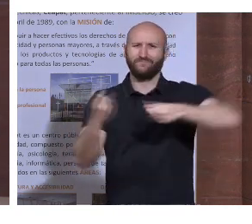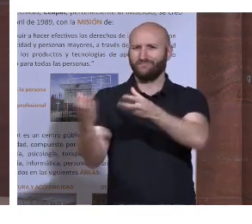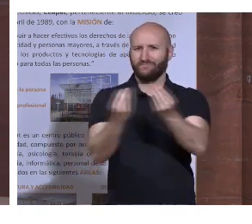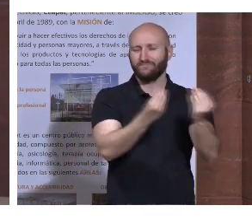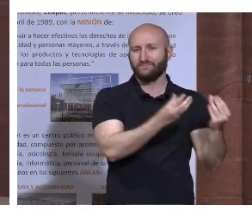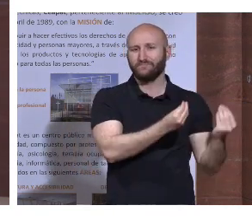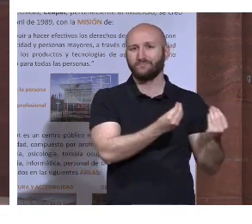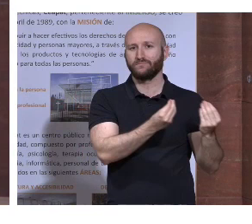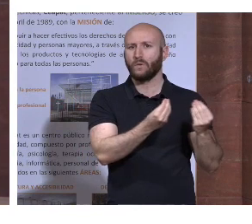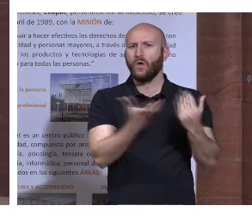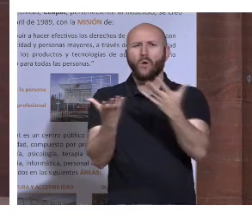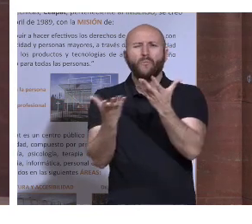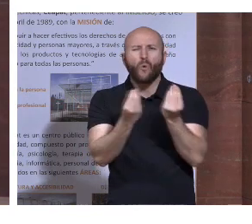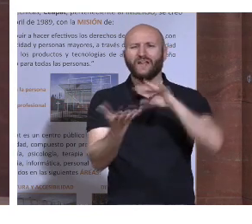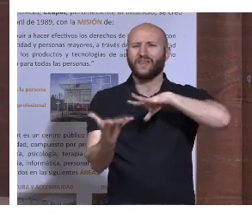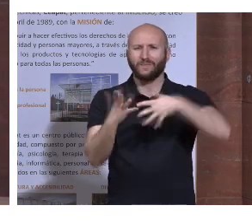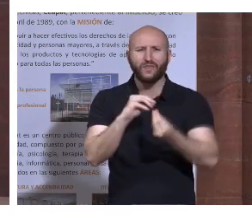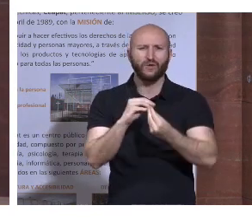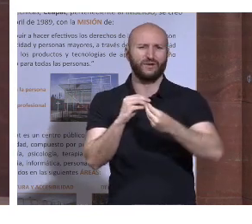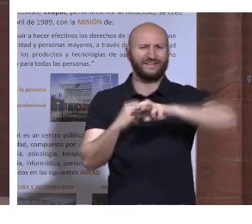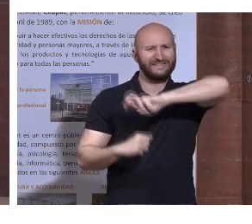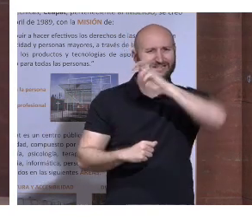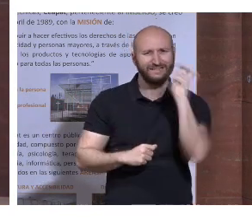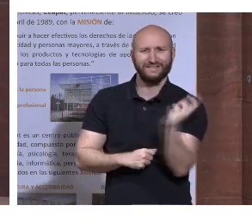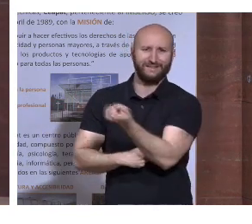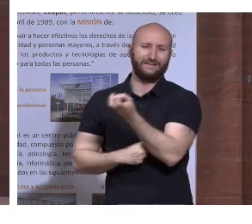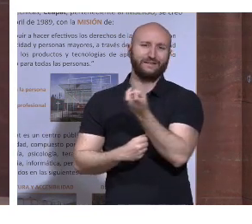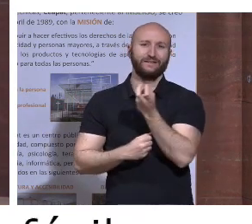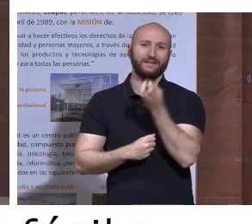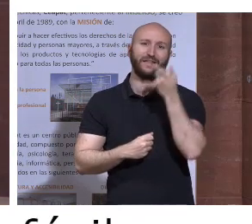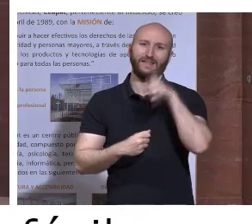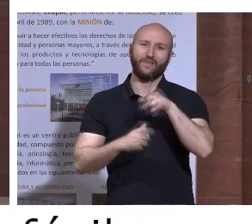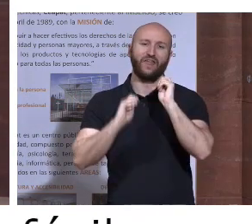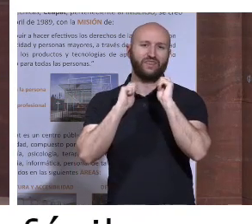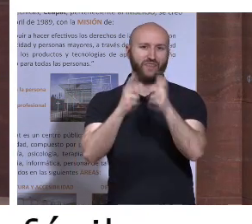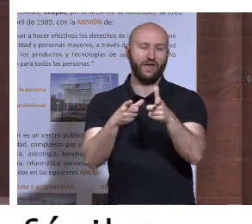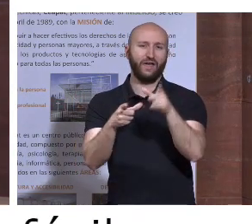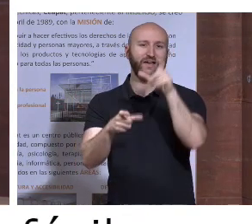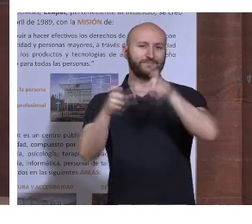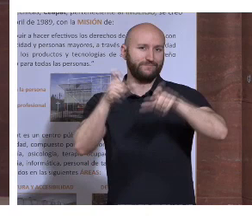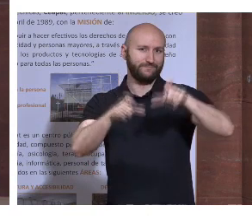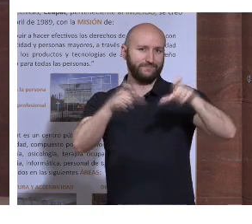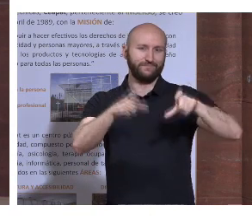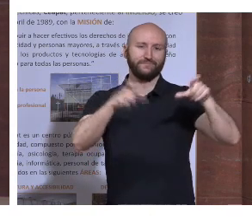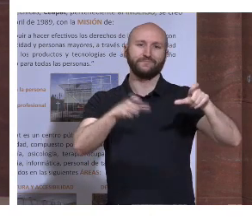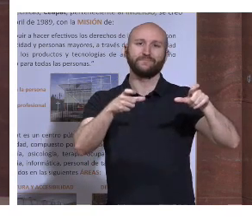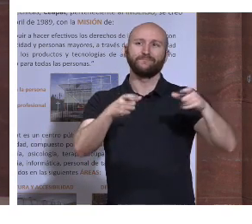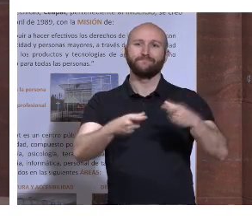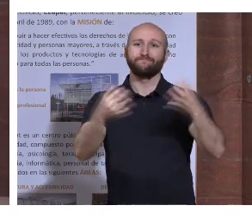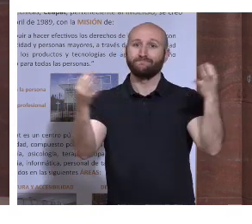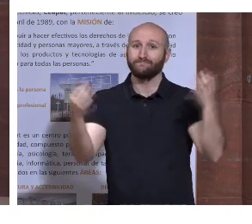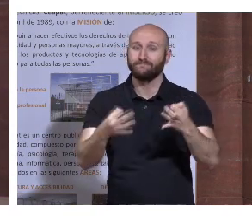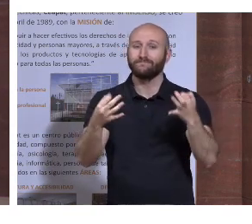miles de adaptaciones valiosísimas y ha proporcionado a las personas la posibilidad